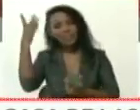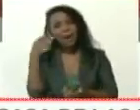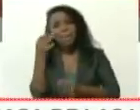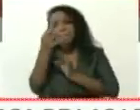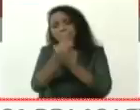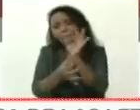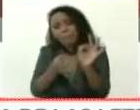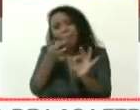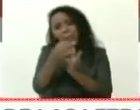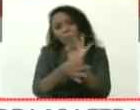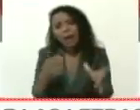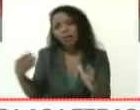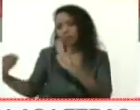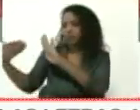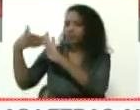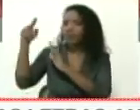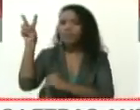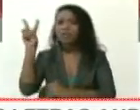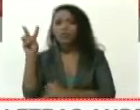contra Venezuela.